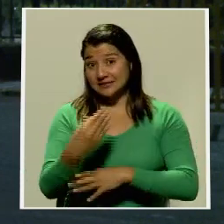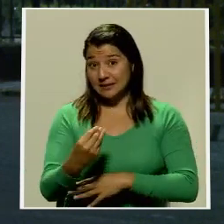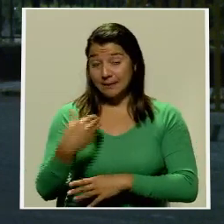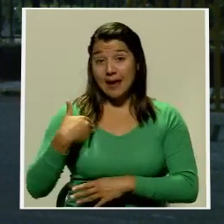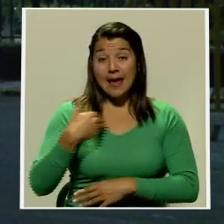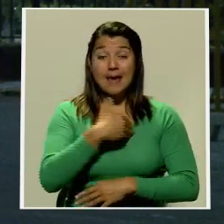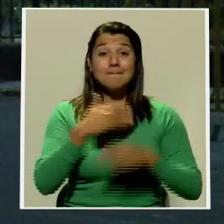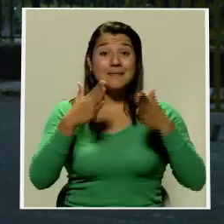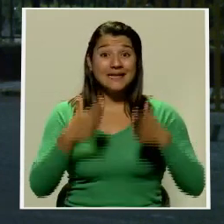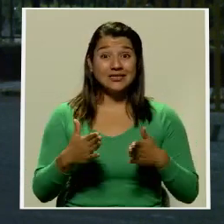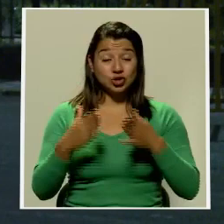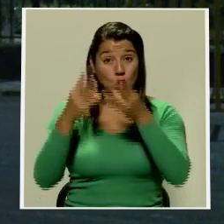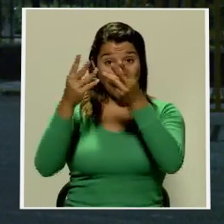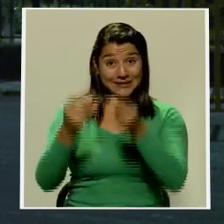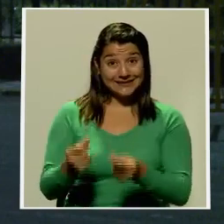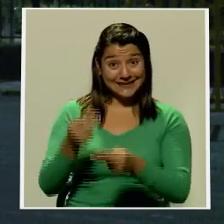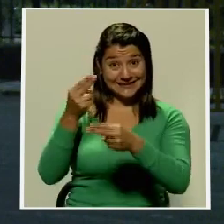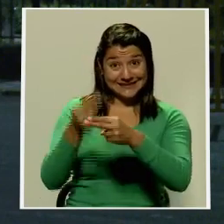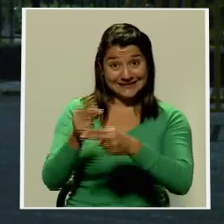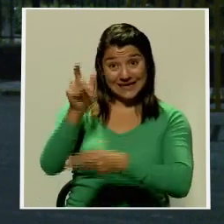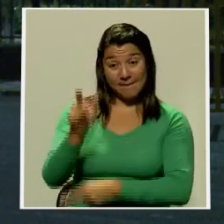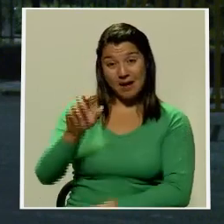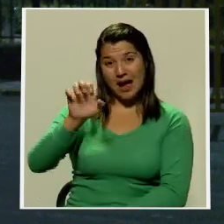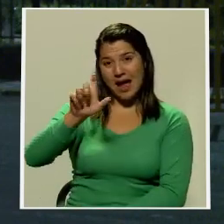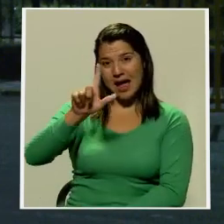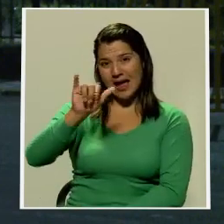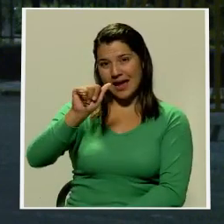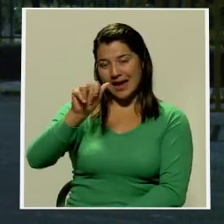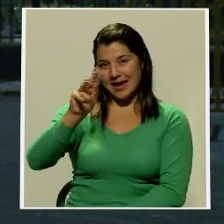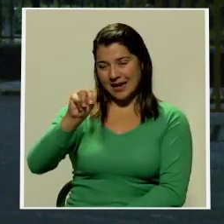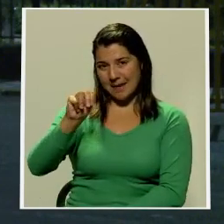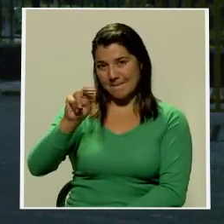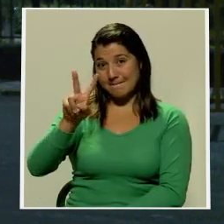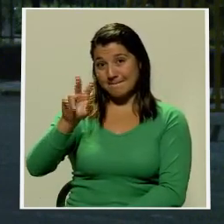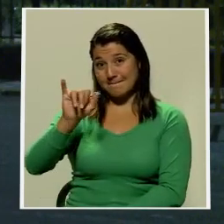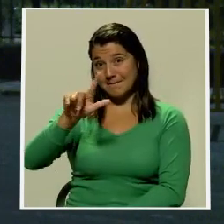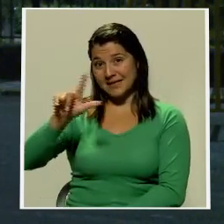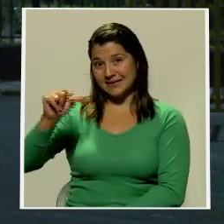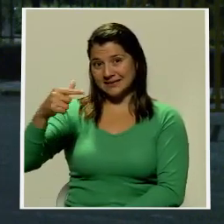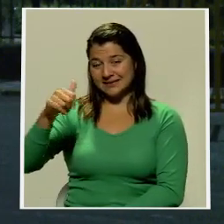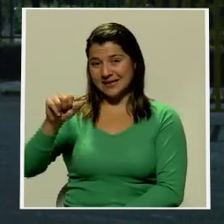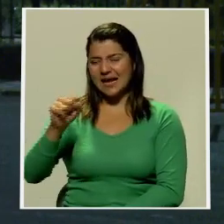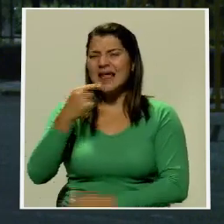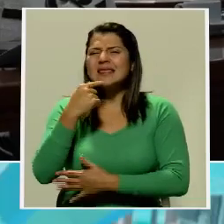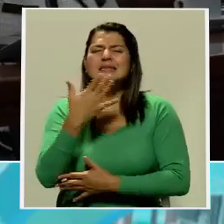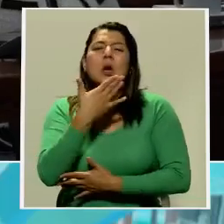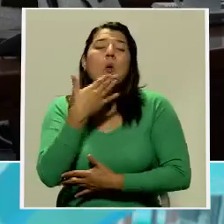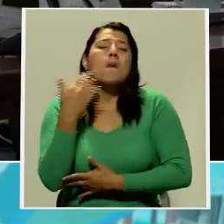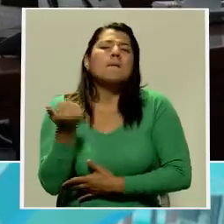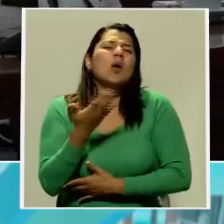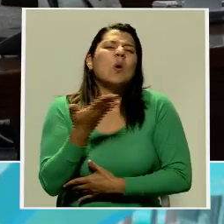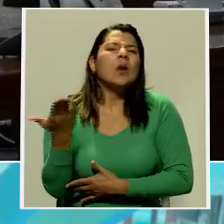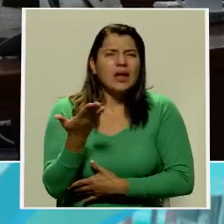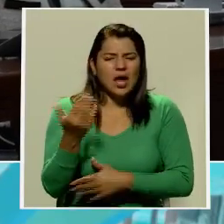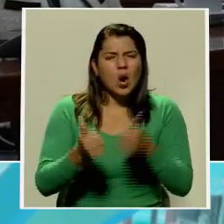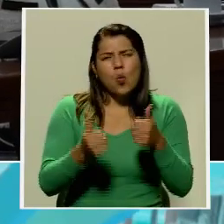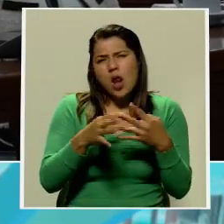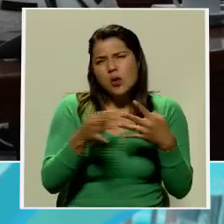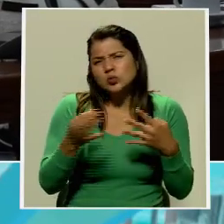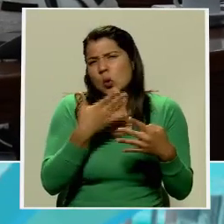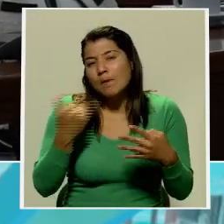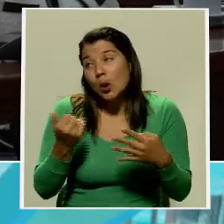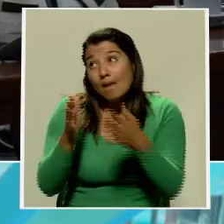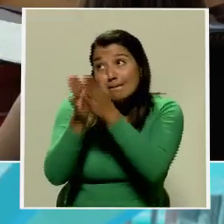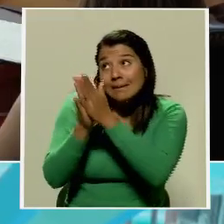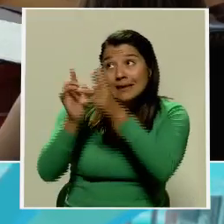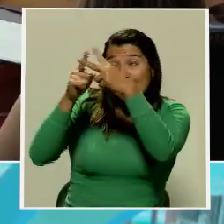Hacienda, Elian Villegas, insistió en que la mejor posibilidad es acudir al Fondo Monetario Internacional para